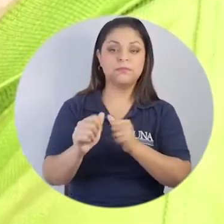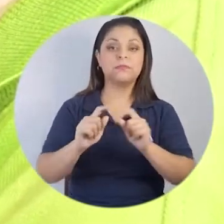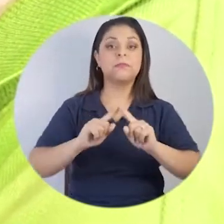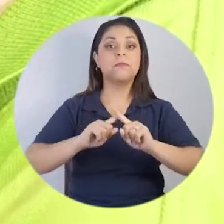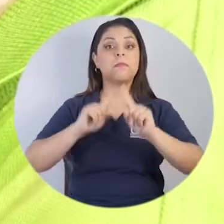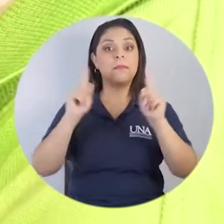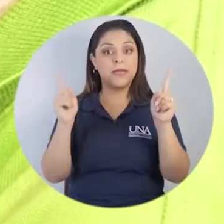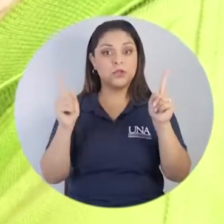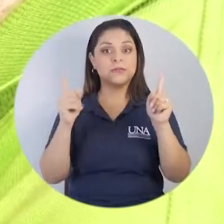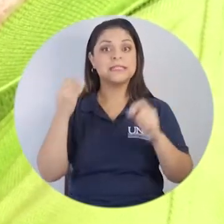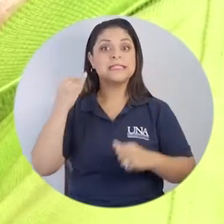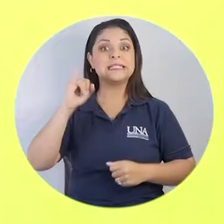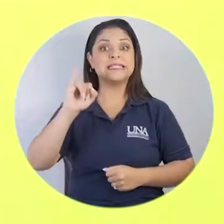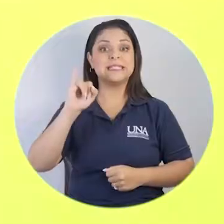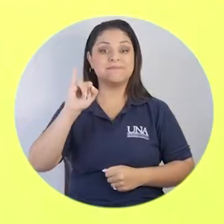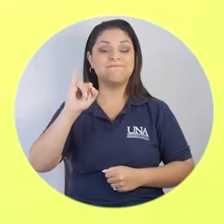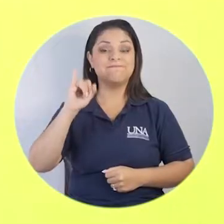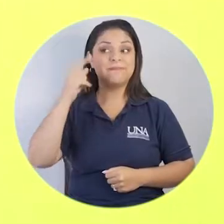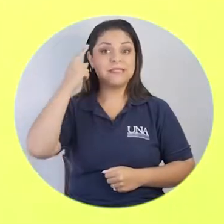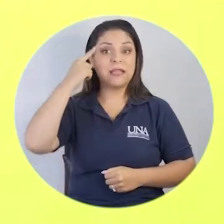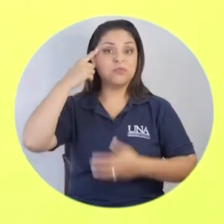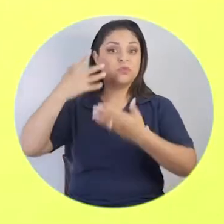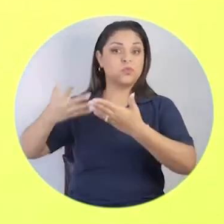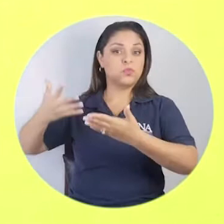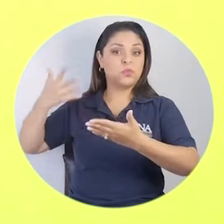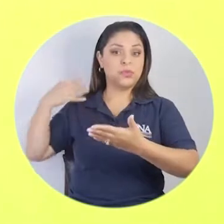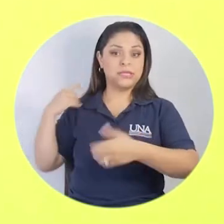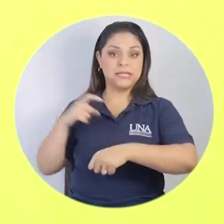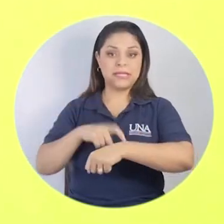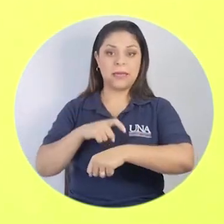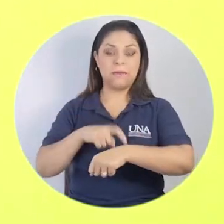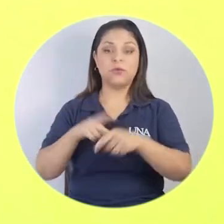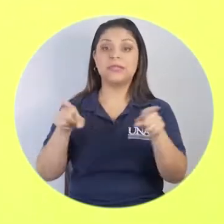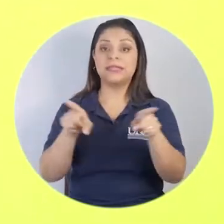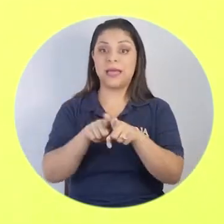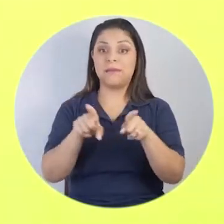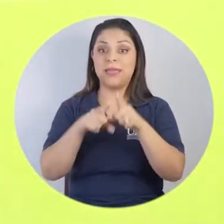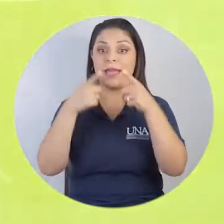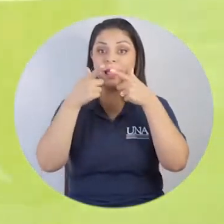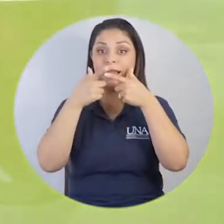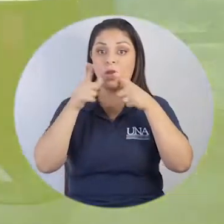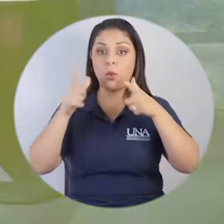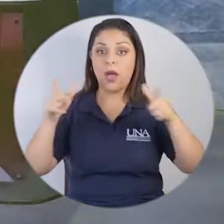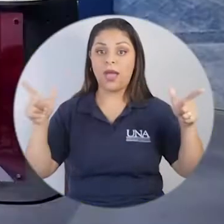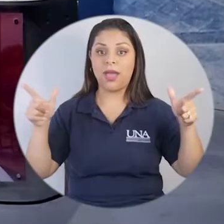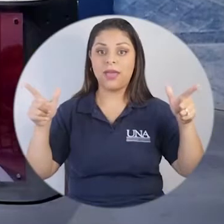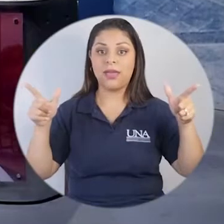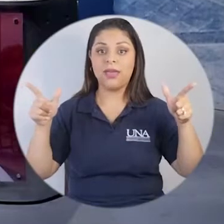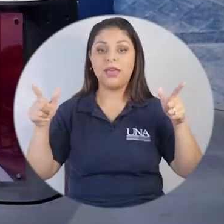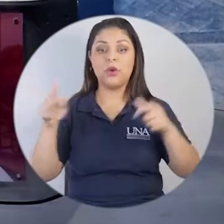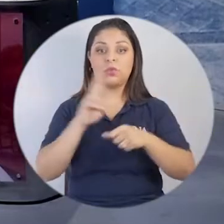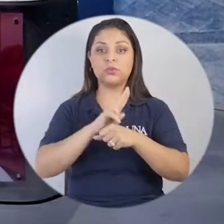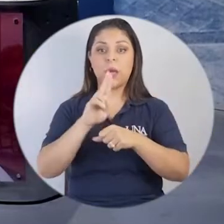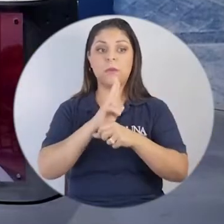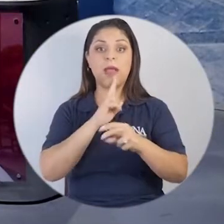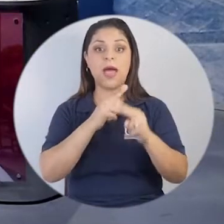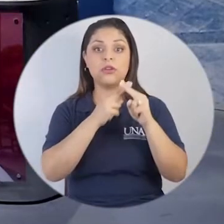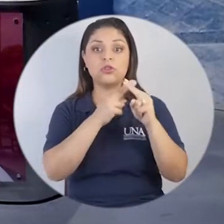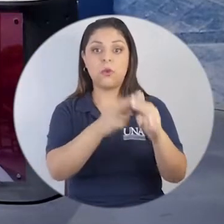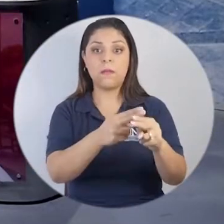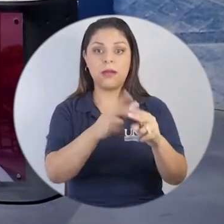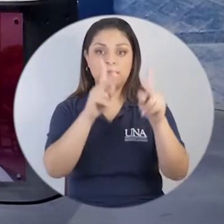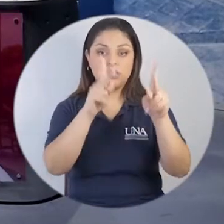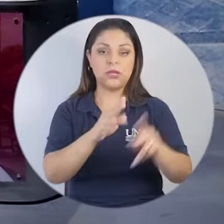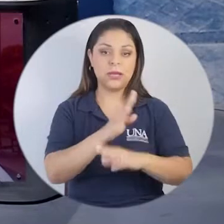nos devolvemos en el tiempo, inclusive hasta el lenguaje, ¿verdad?, que utilizamos para describir a las personas con discapacidad, también ha tenido que irse